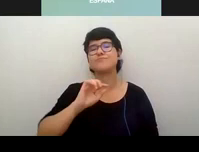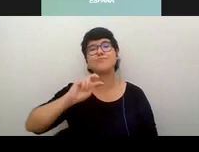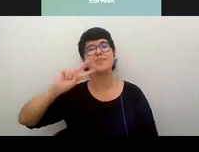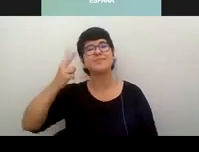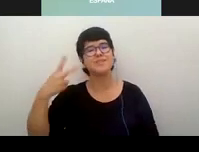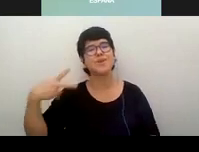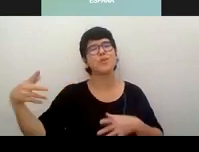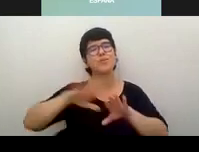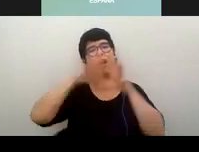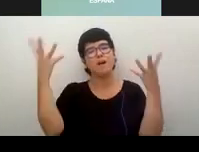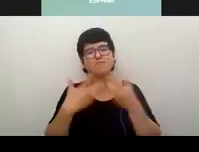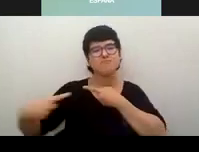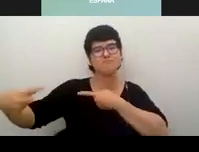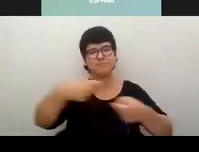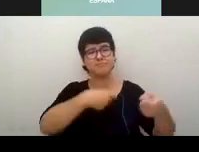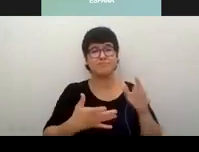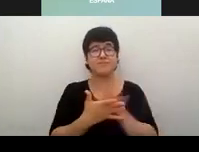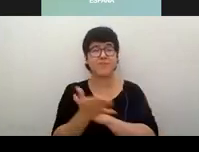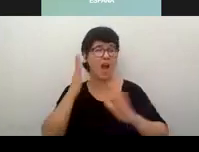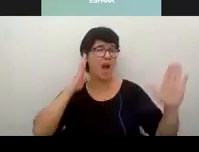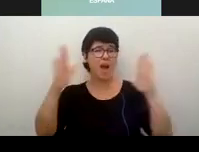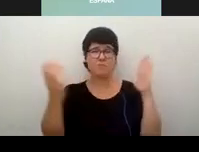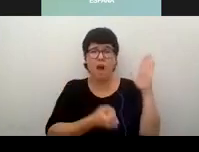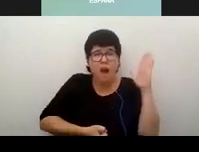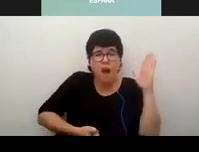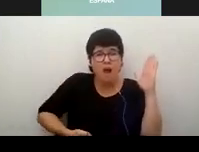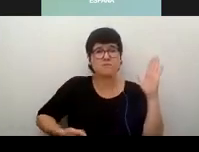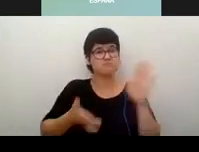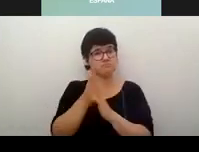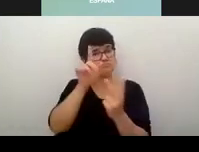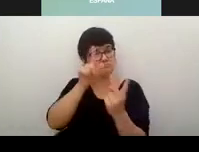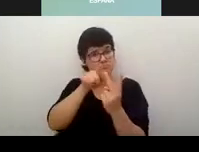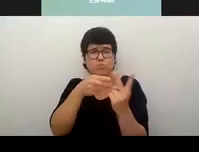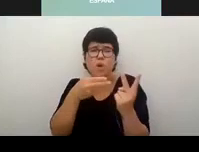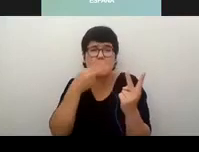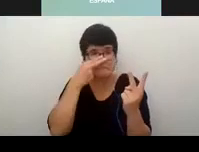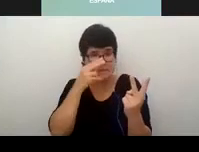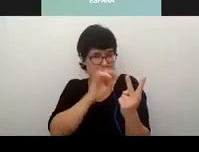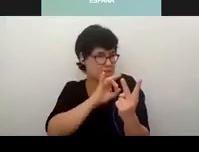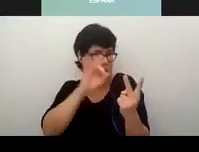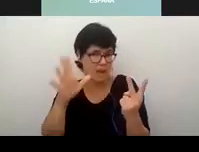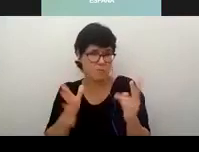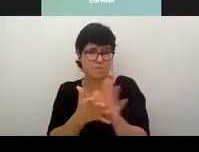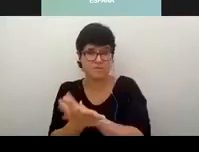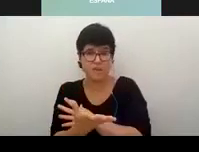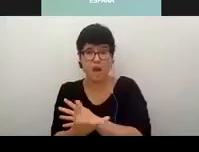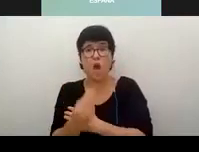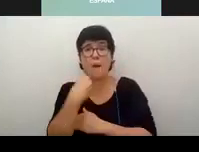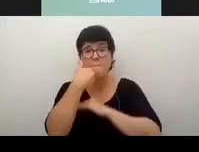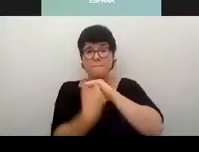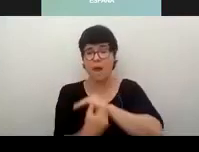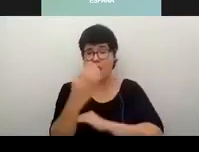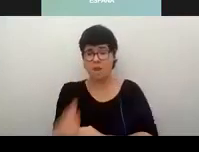de carencias y demás, pues los firmicutes tenían hasta su interés, ¿no? Porque el mismo mendrugo de pan obtenías